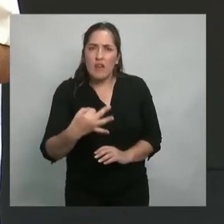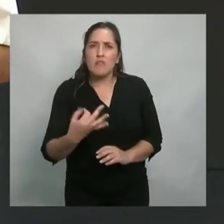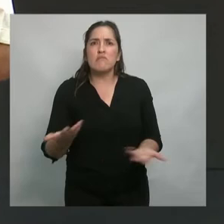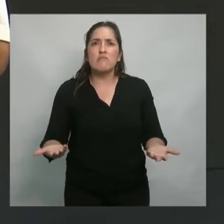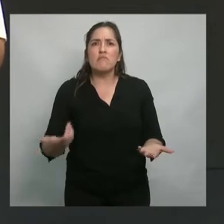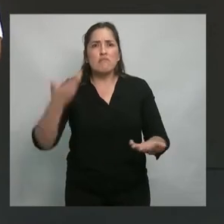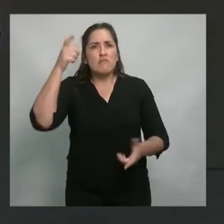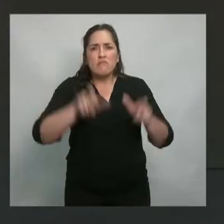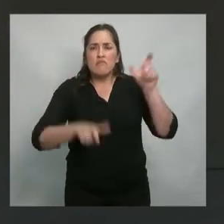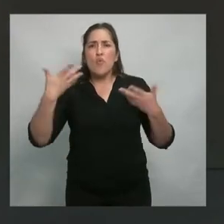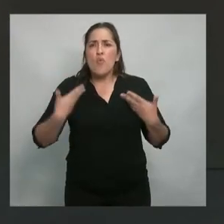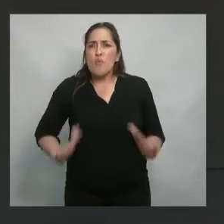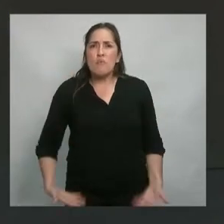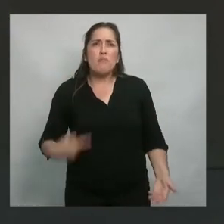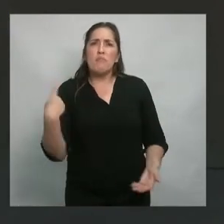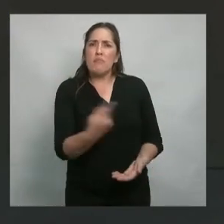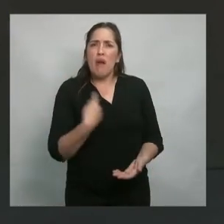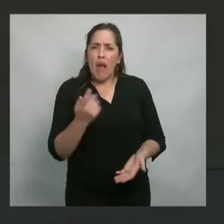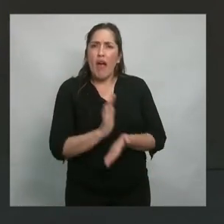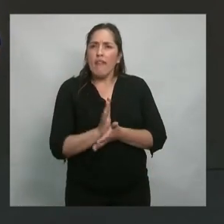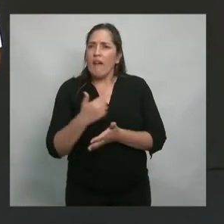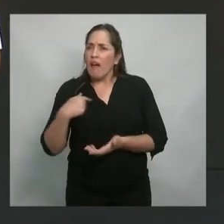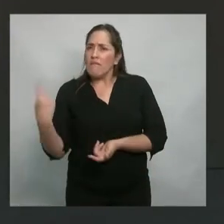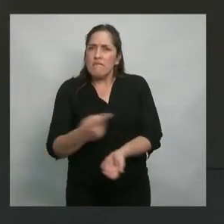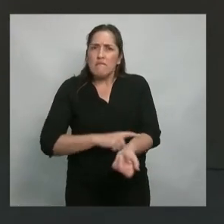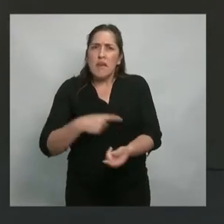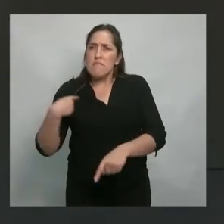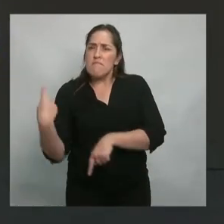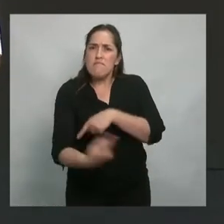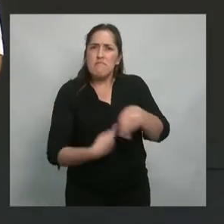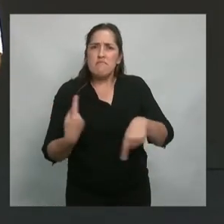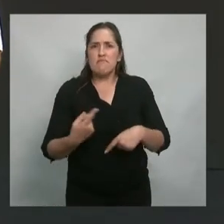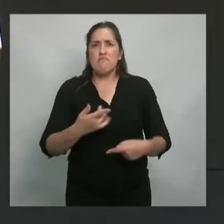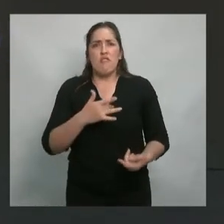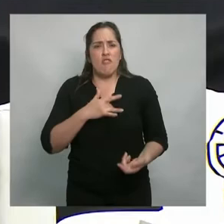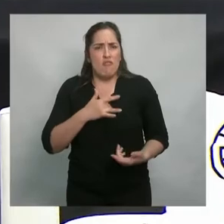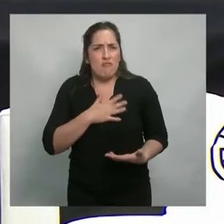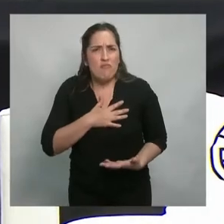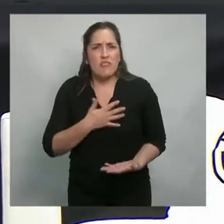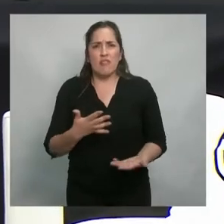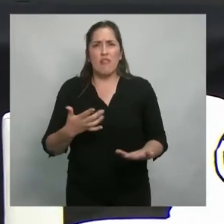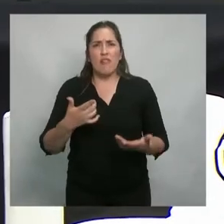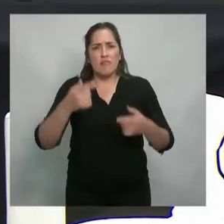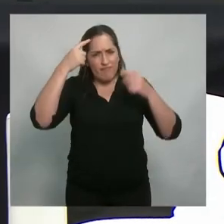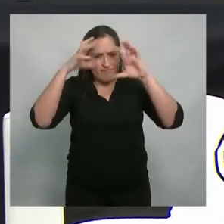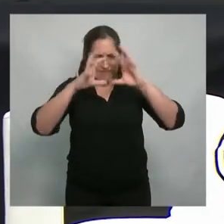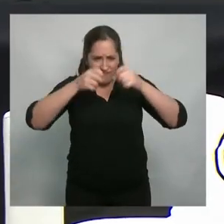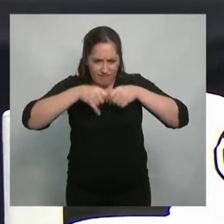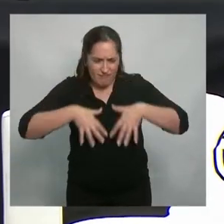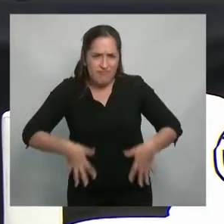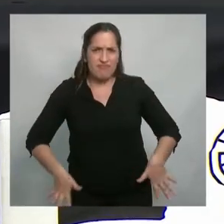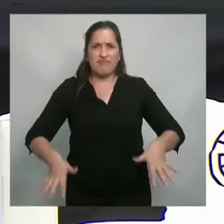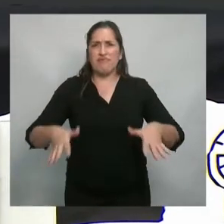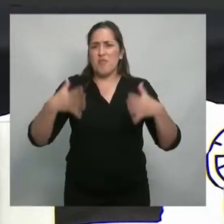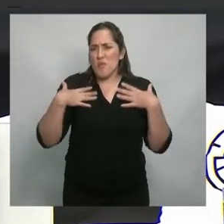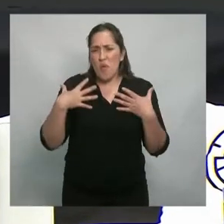que los humanos compartimos como especie, ¿verdad? El sistema cardiovascular, el sistema nervioso, el sistema endocrino